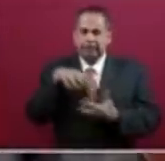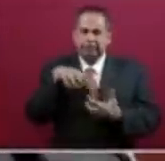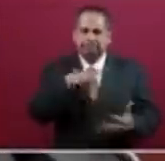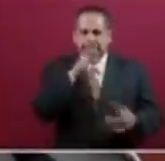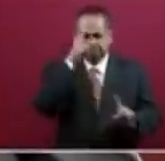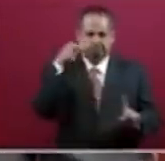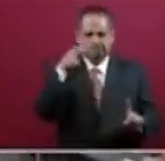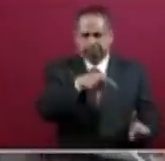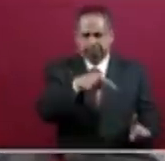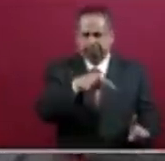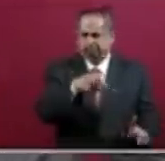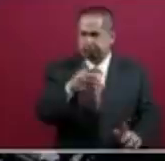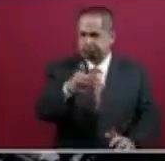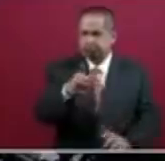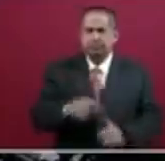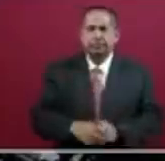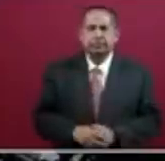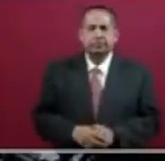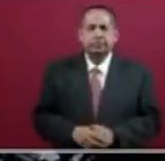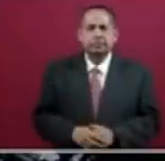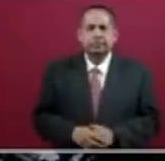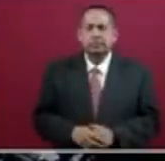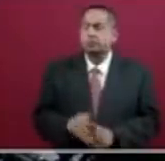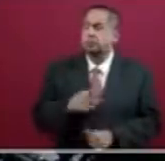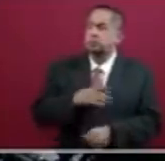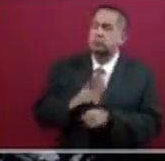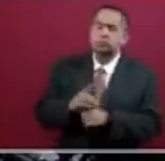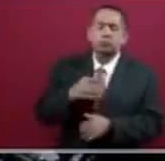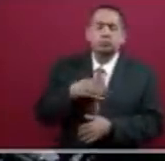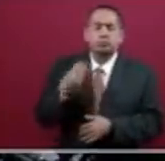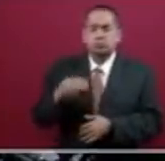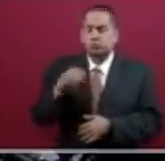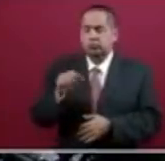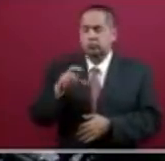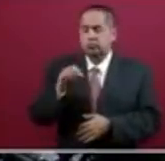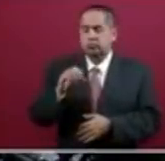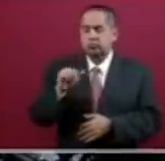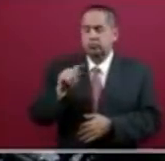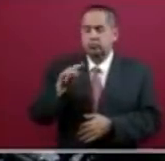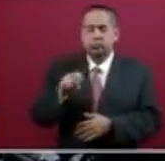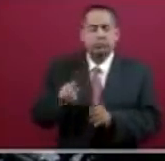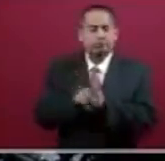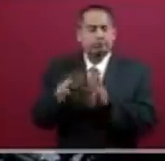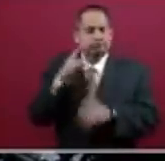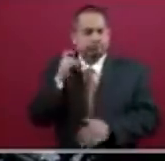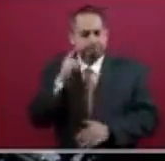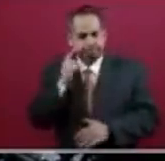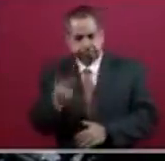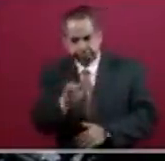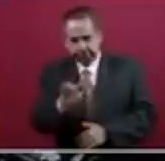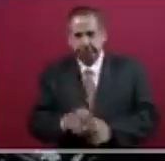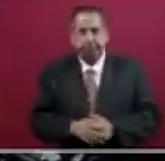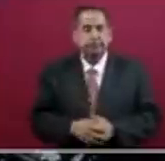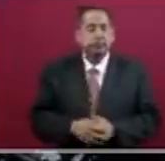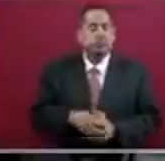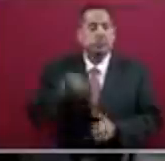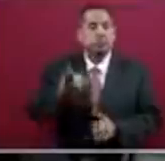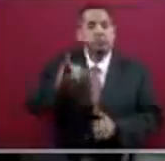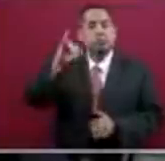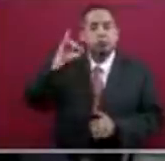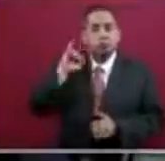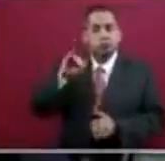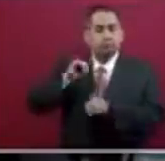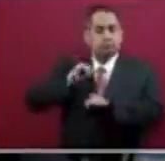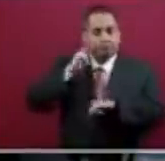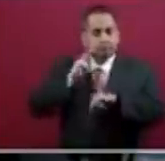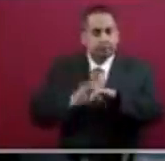esto. Presidente, buenos días. Marco Antonio Olvera, de Radio Latino California. El jueves pasado, su canciller,